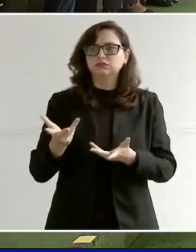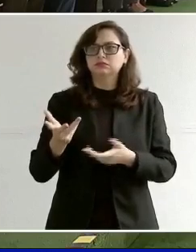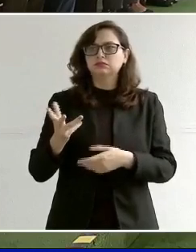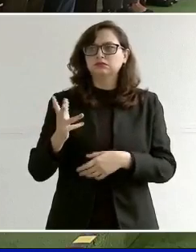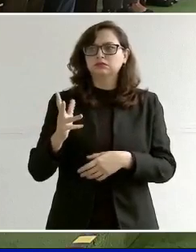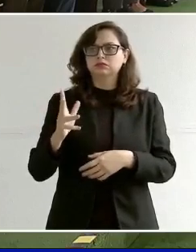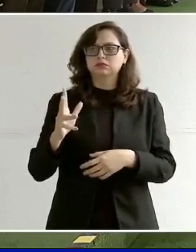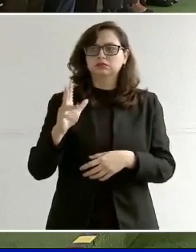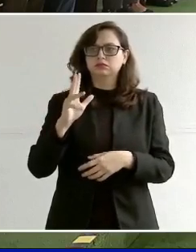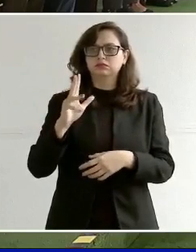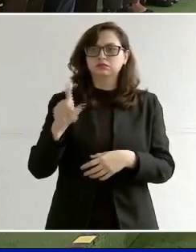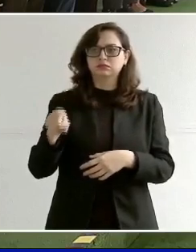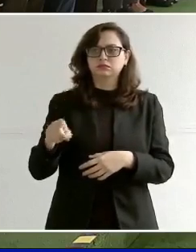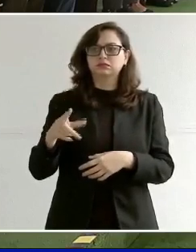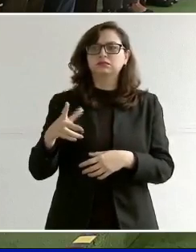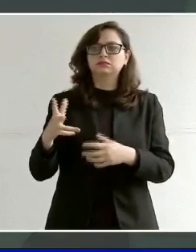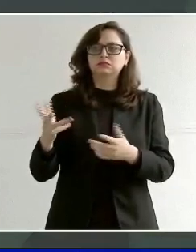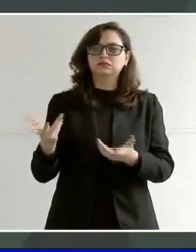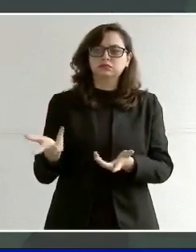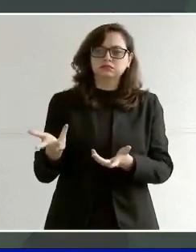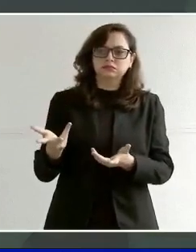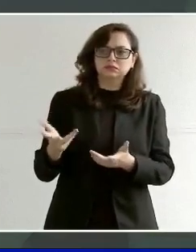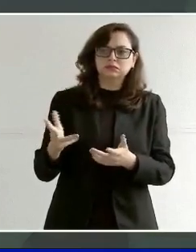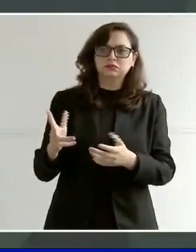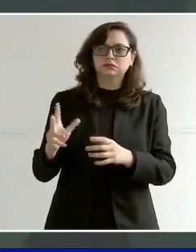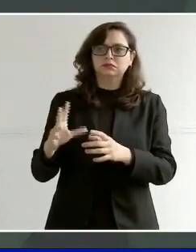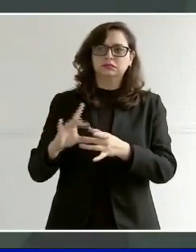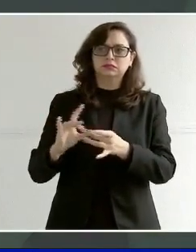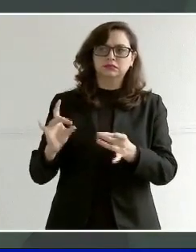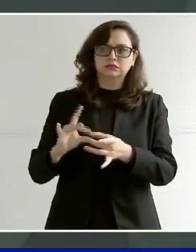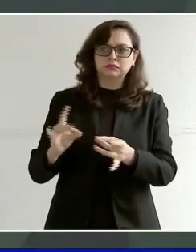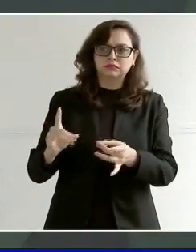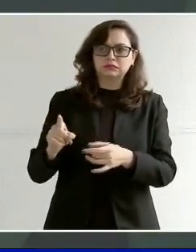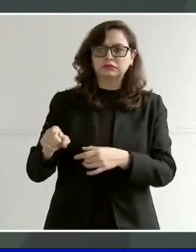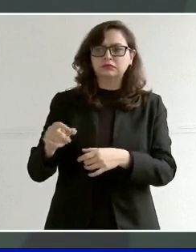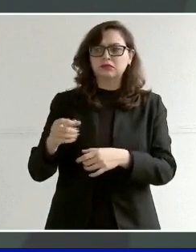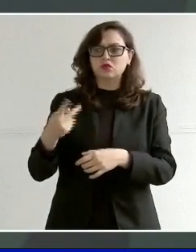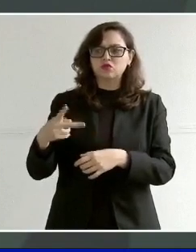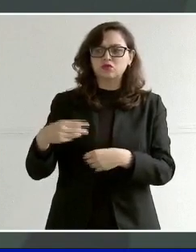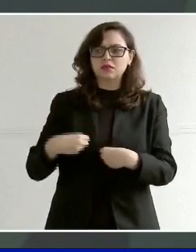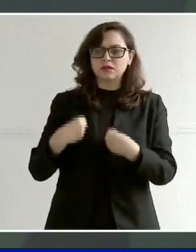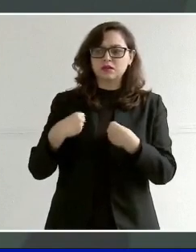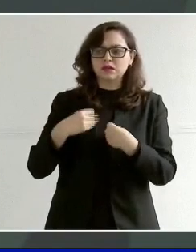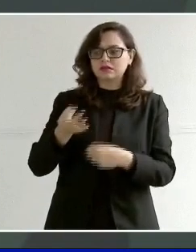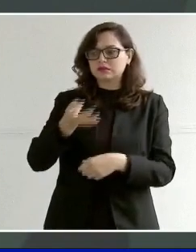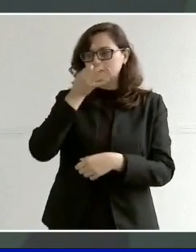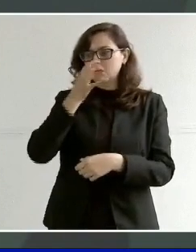mal llamada guerra sucia. No obstante, tengo que decir